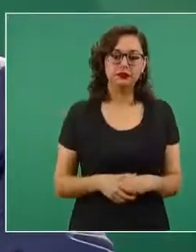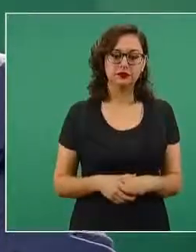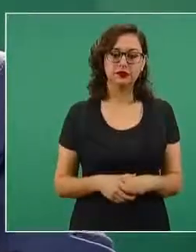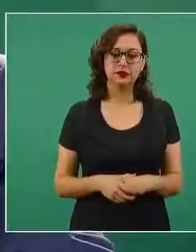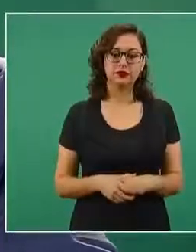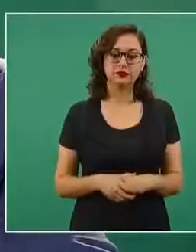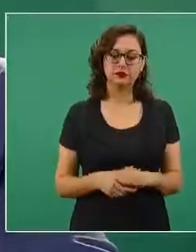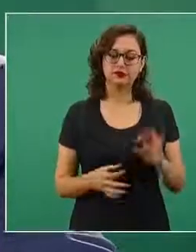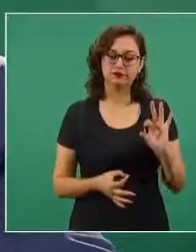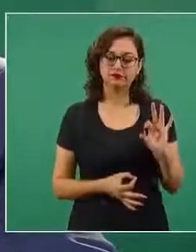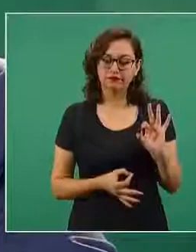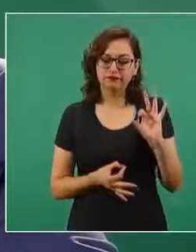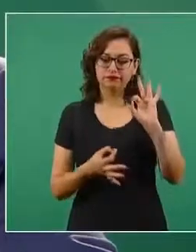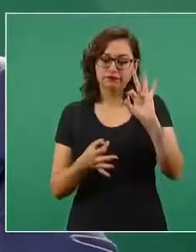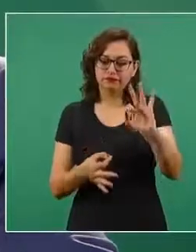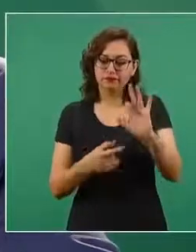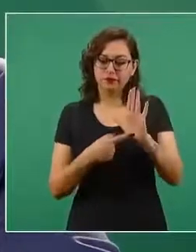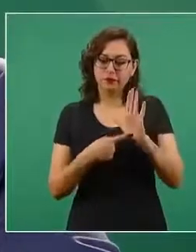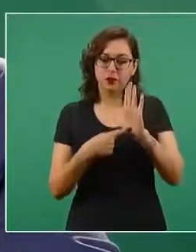sacan